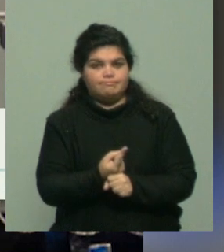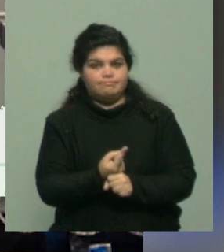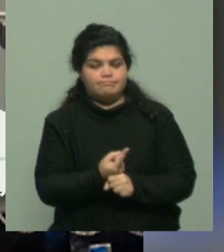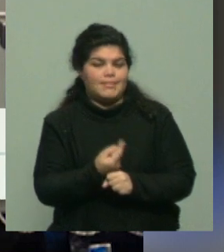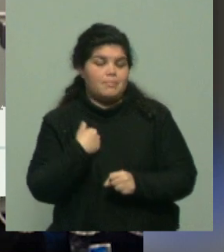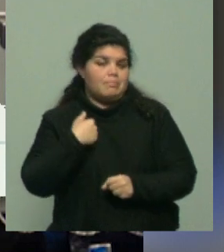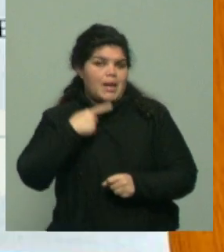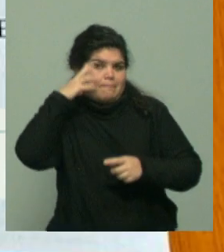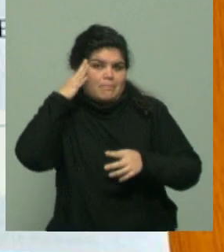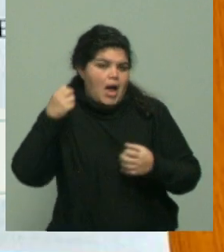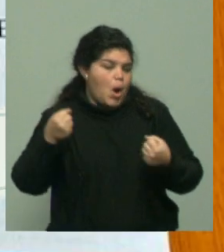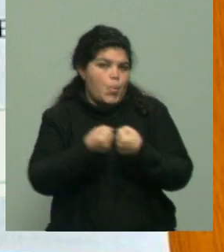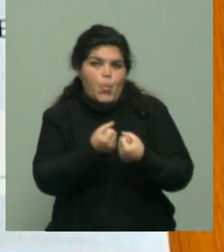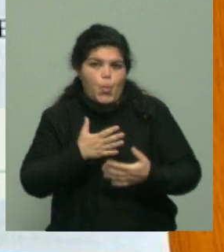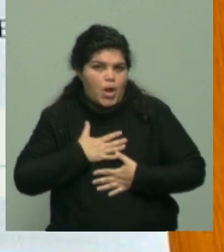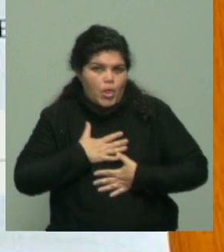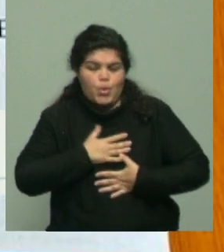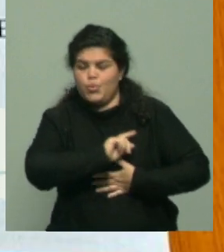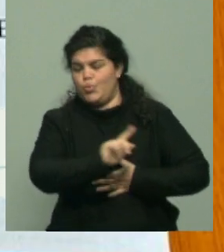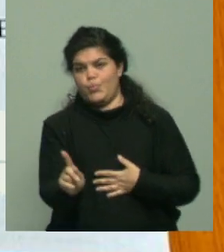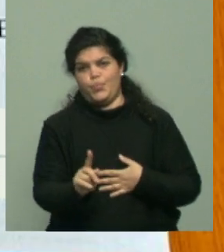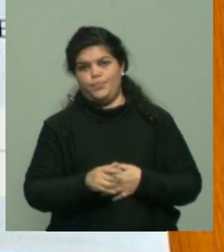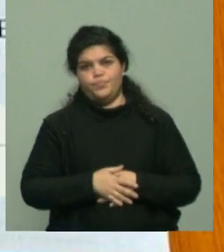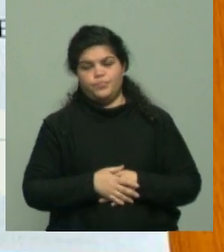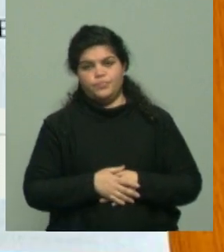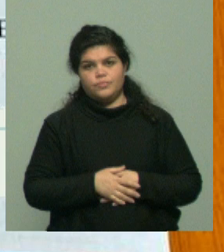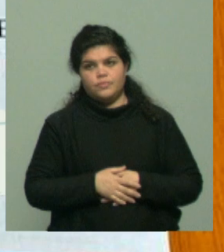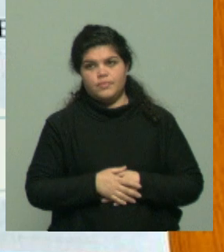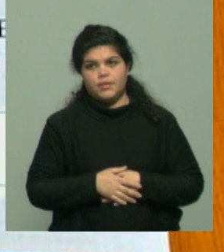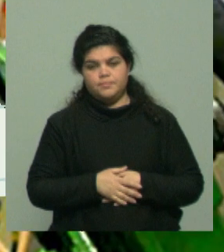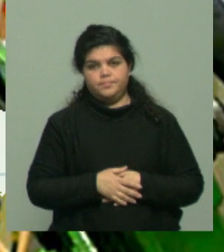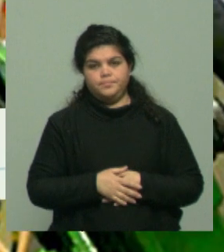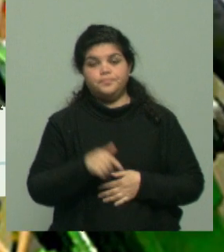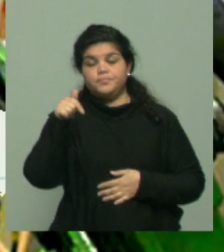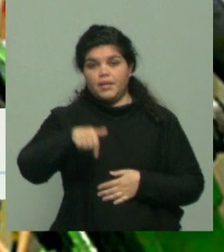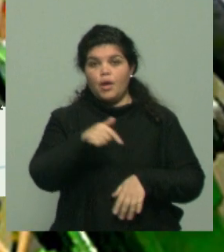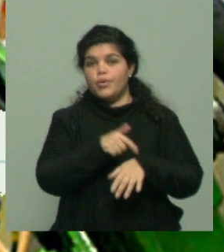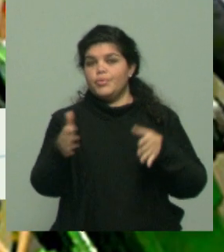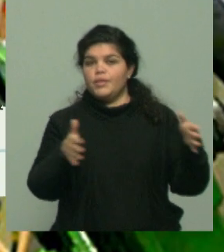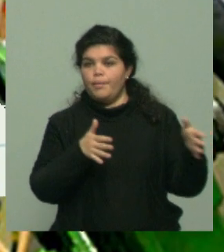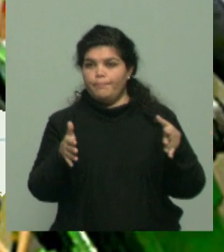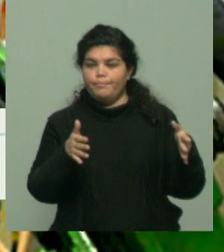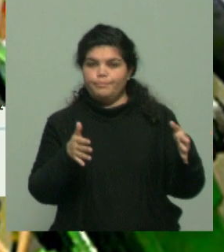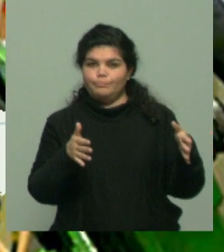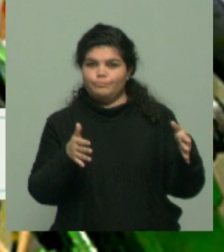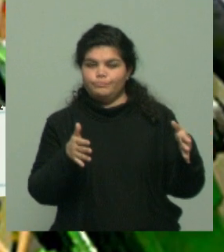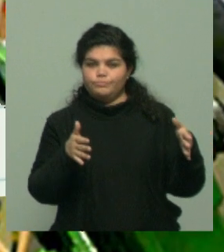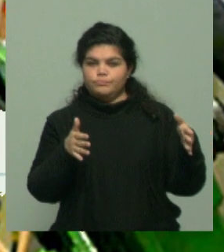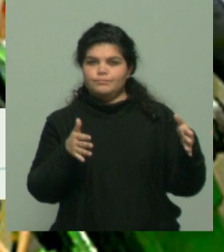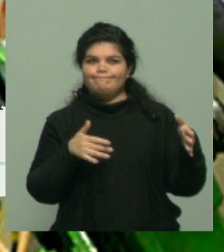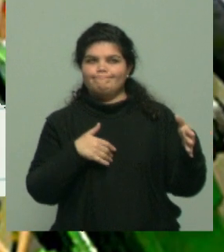parece acertado. En tiempos en los cuales se habla de la necesidad de que, porque incluso hay